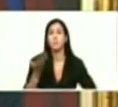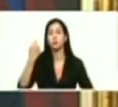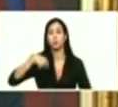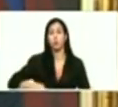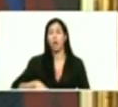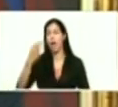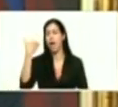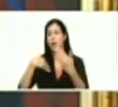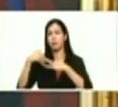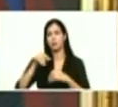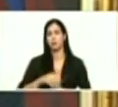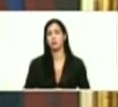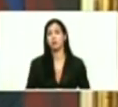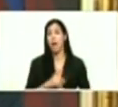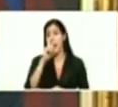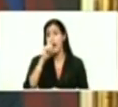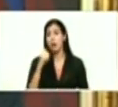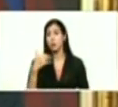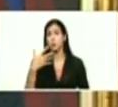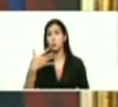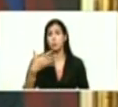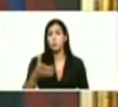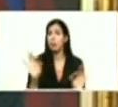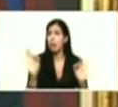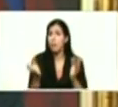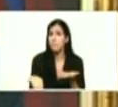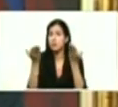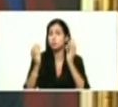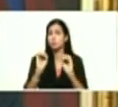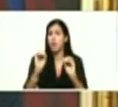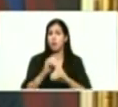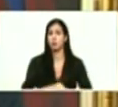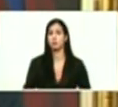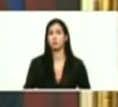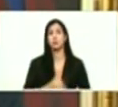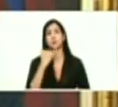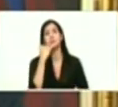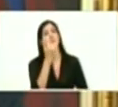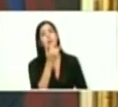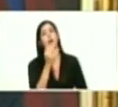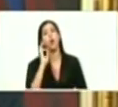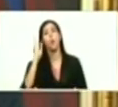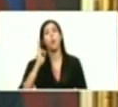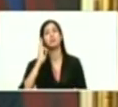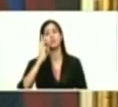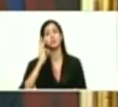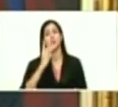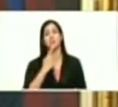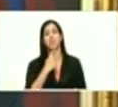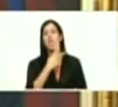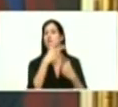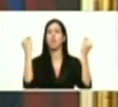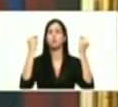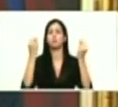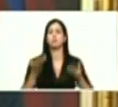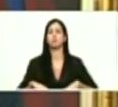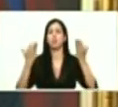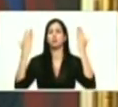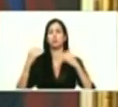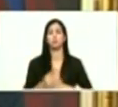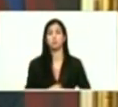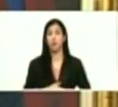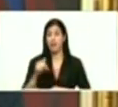pasaron años y sin aumento de nada llamaban a Washington y el Fondo Monetario y decían no porque rompe las metas